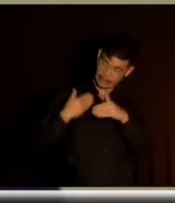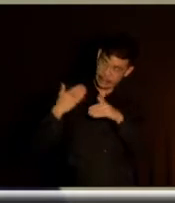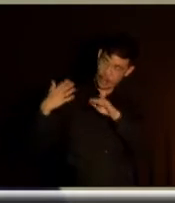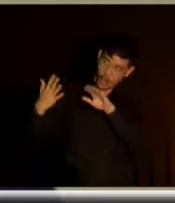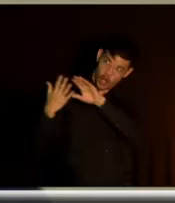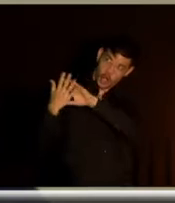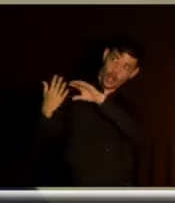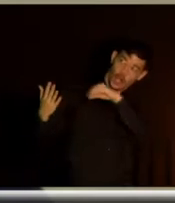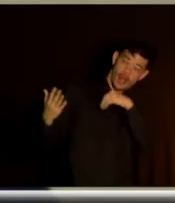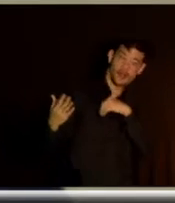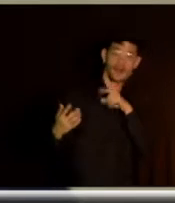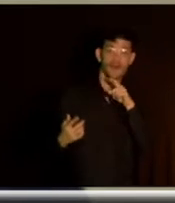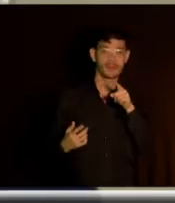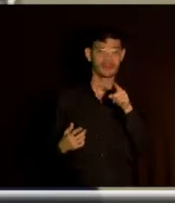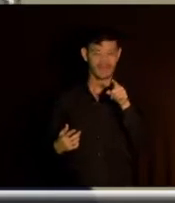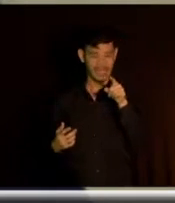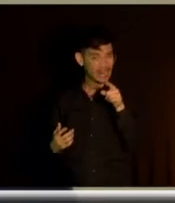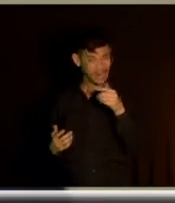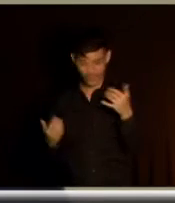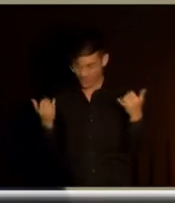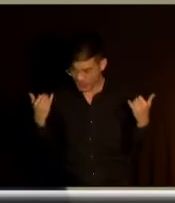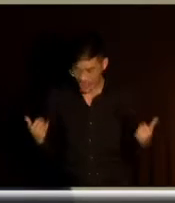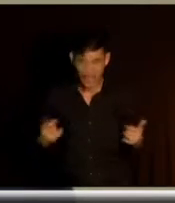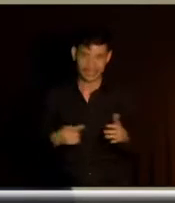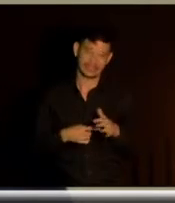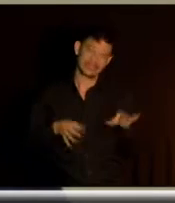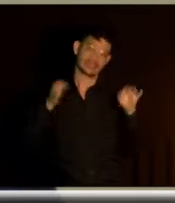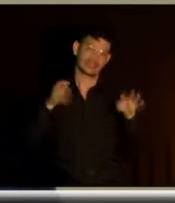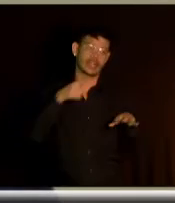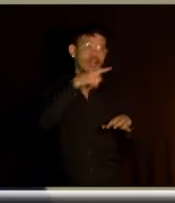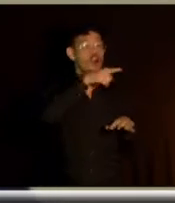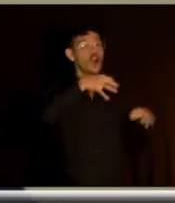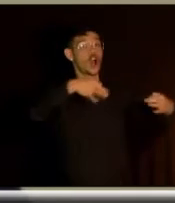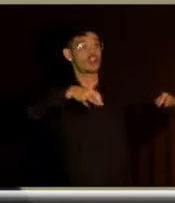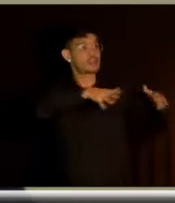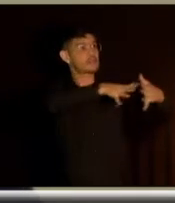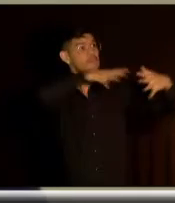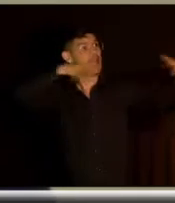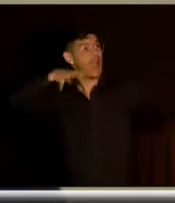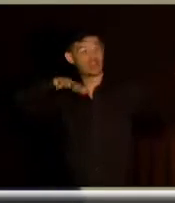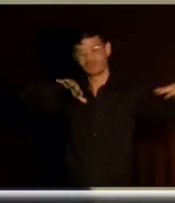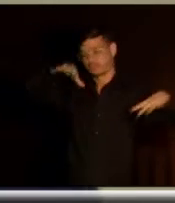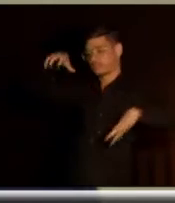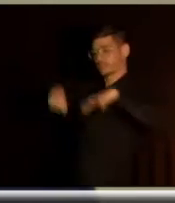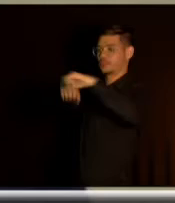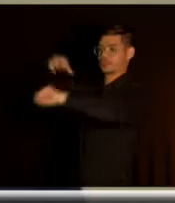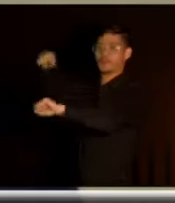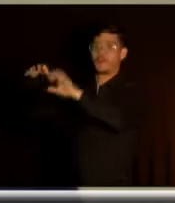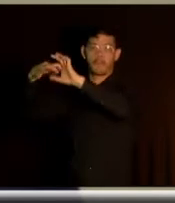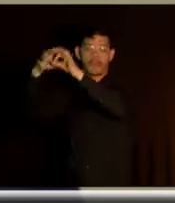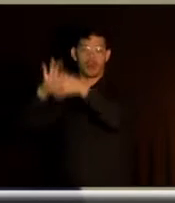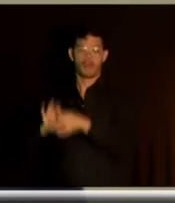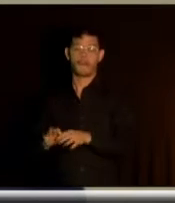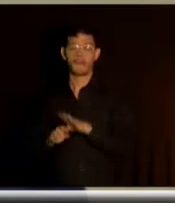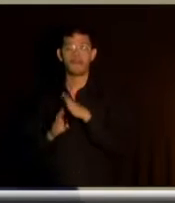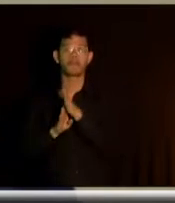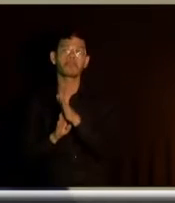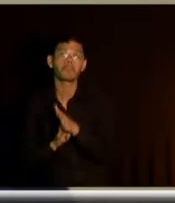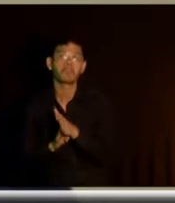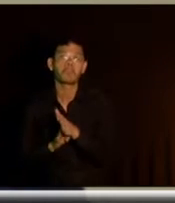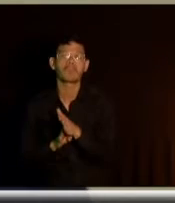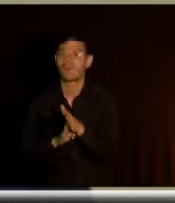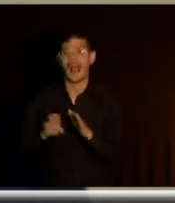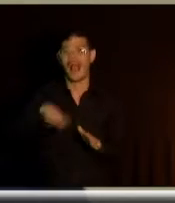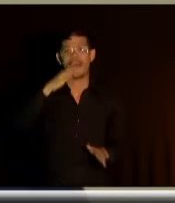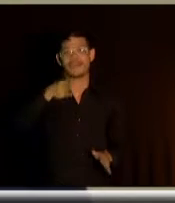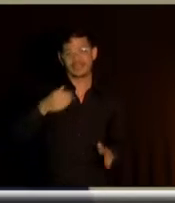el animal grande se va a comer al animal chiquito y el paralimpismo no crecería jamás.